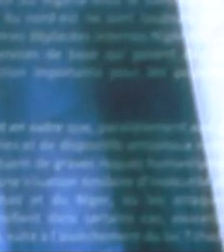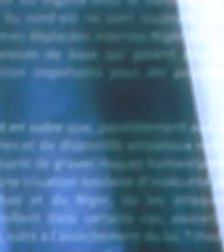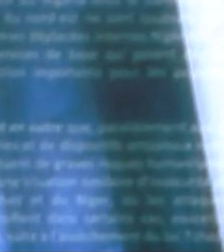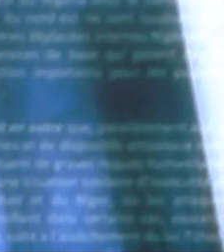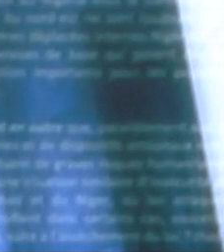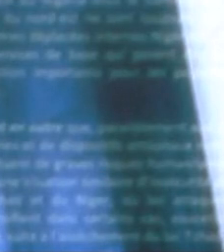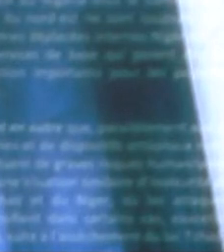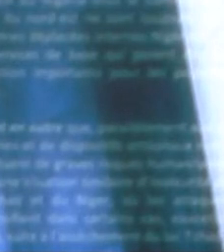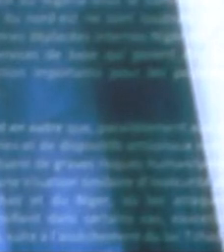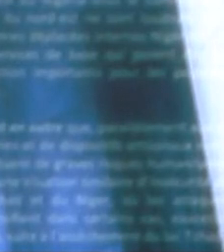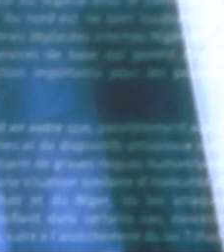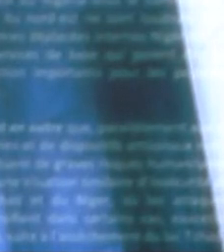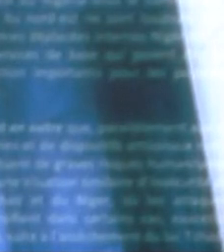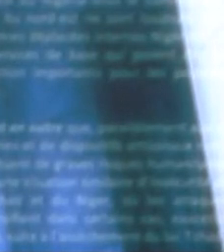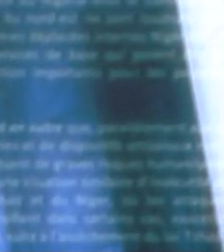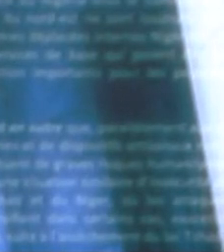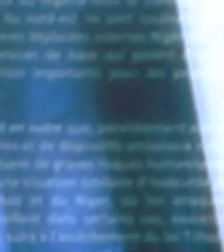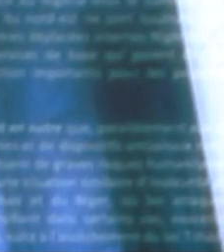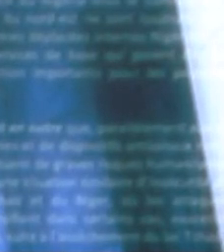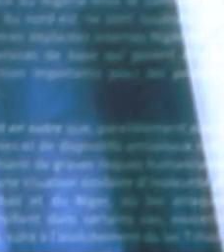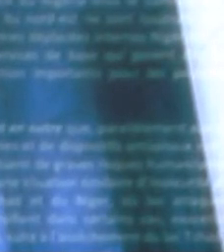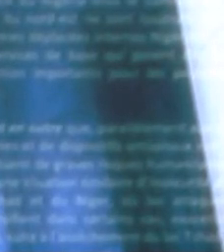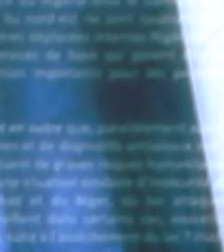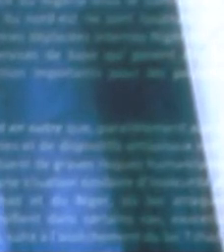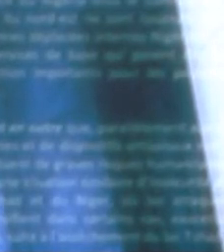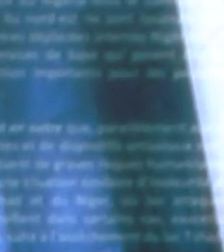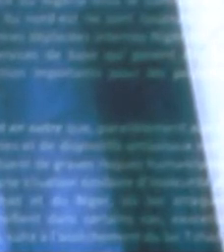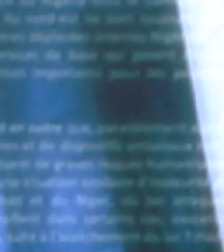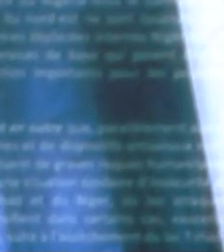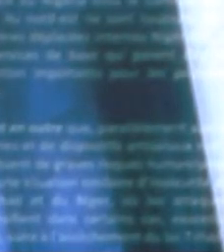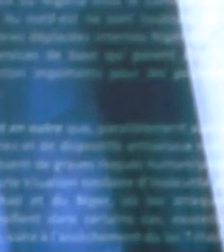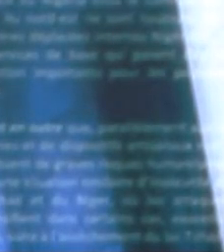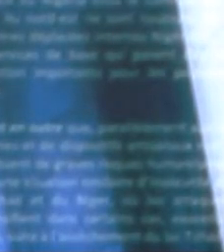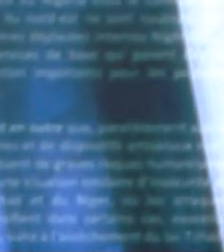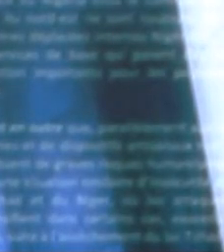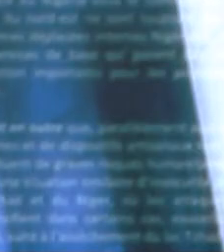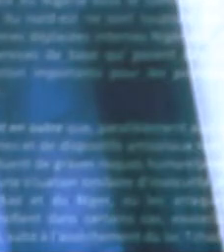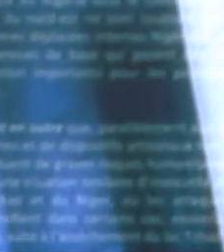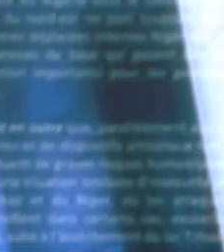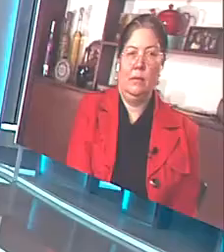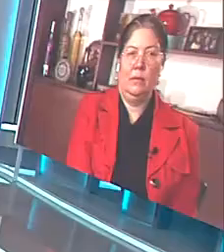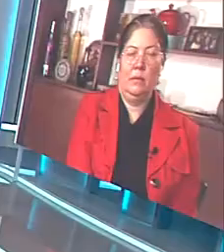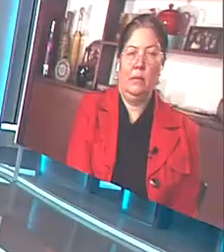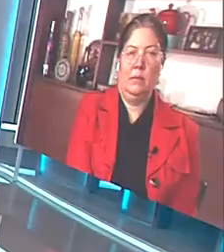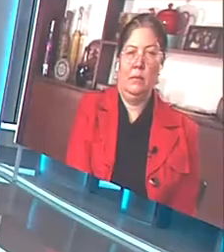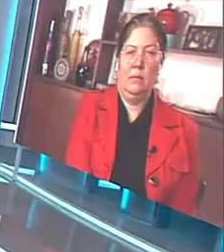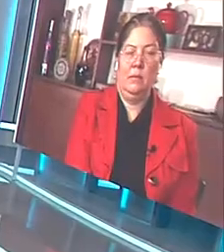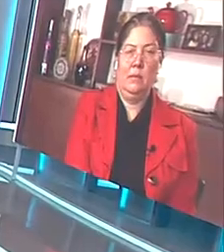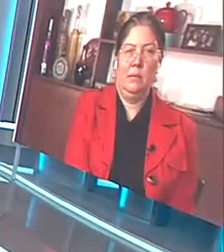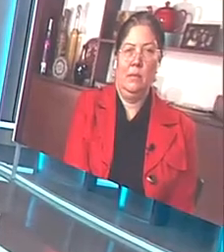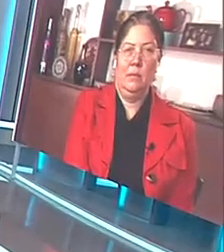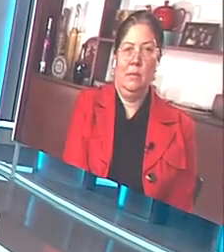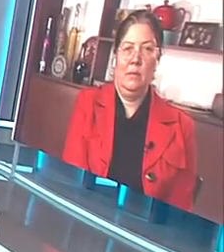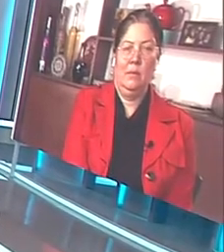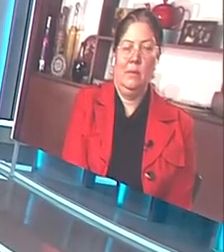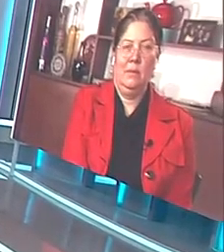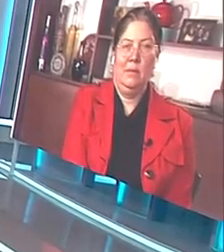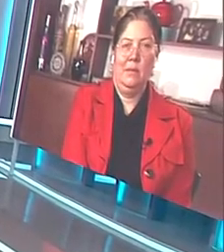despedirlos. El gran aporte de la Constitución de 1991, ¿cuál es? Y comienzo con usted, doctora Alejandra.